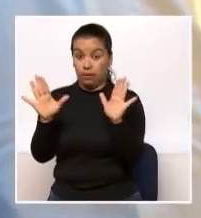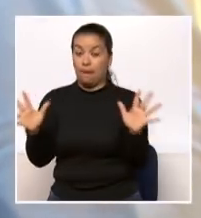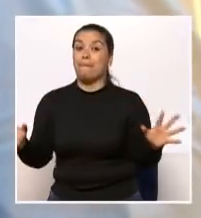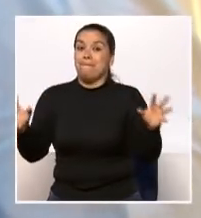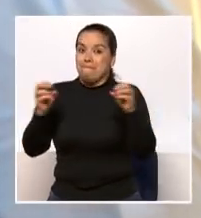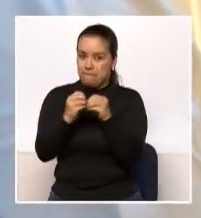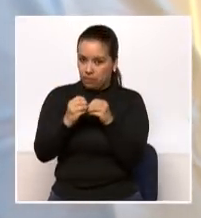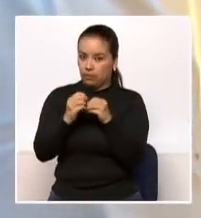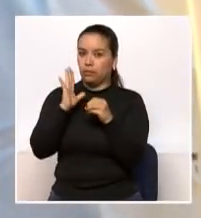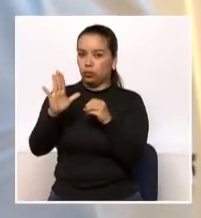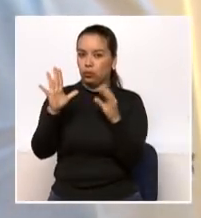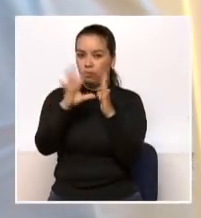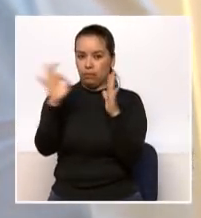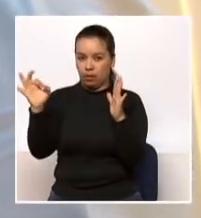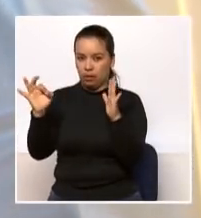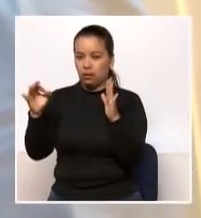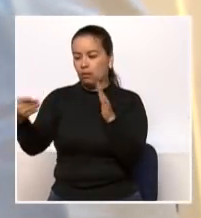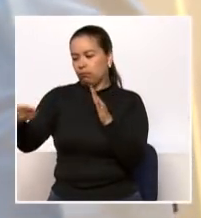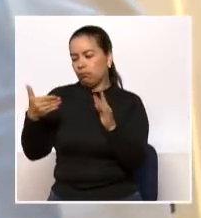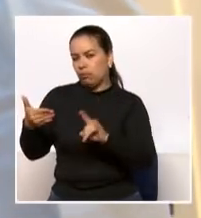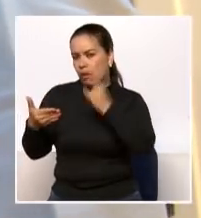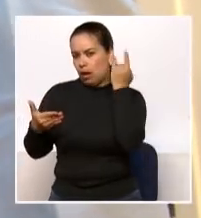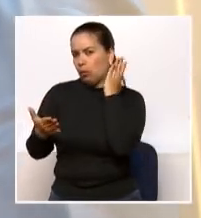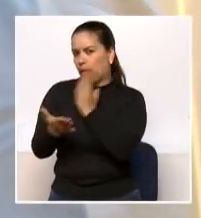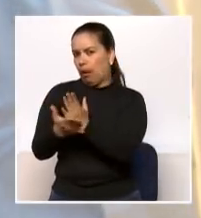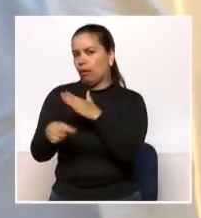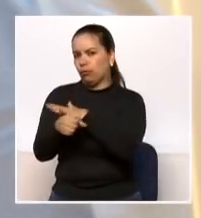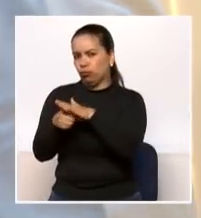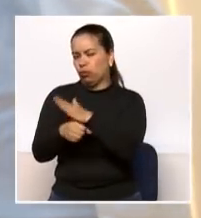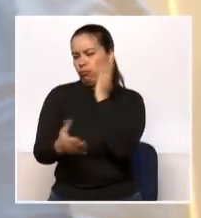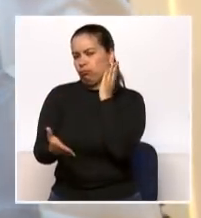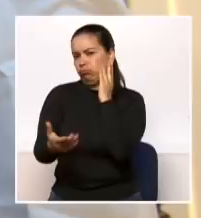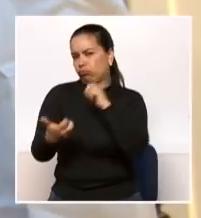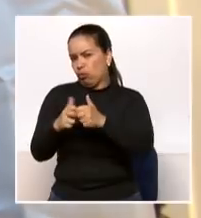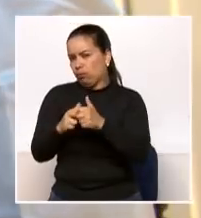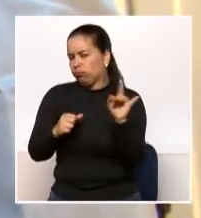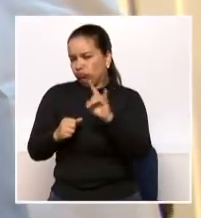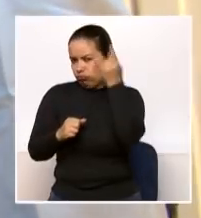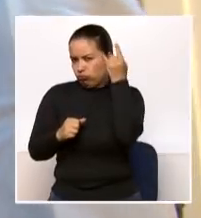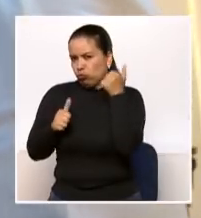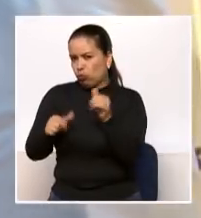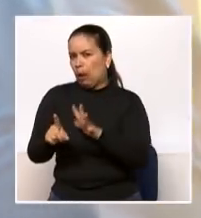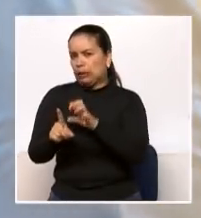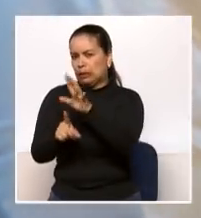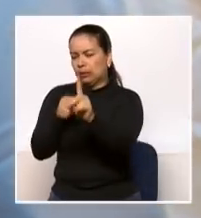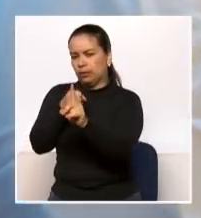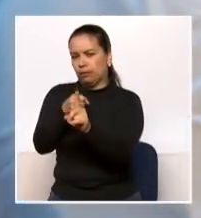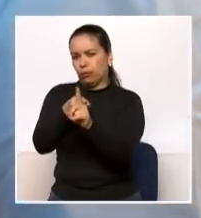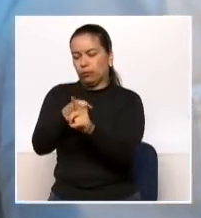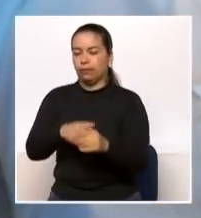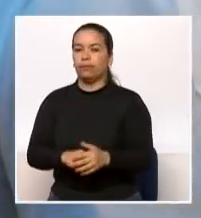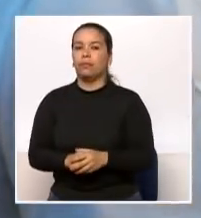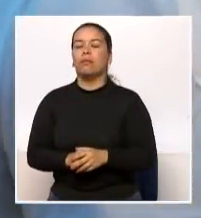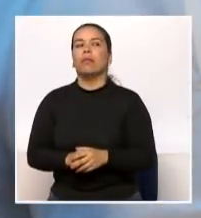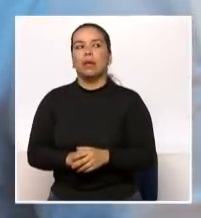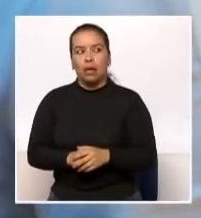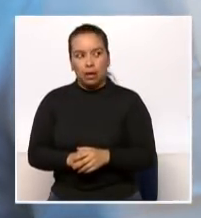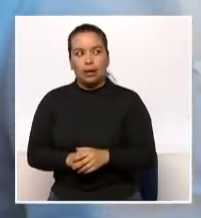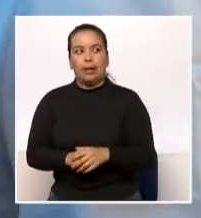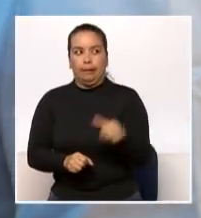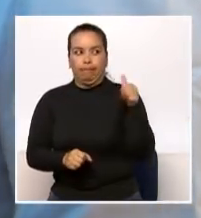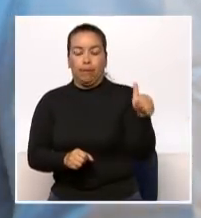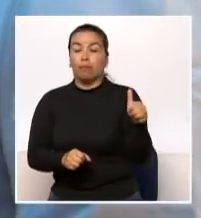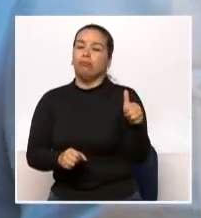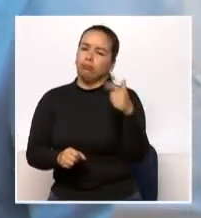esa biopsia para mirar si existe alguna zona patológica o que nos pueda mostrar que existe un cáncer de próstata. Bueno, yo quiero finalizar